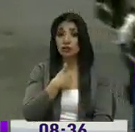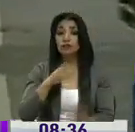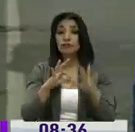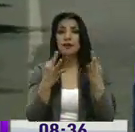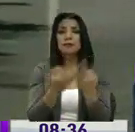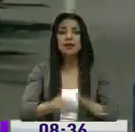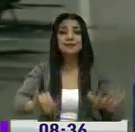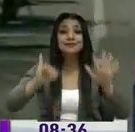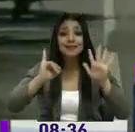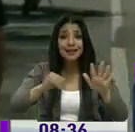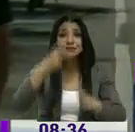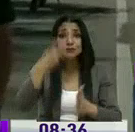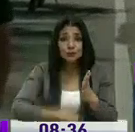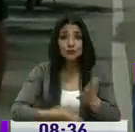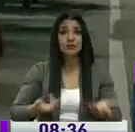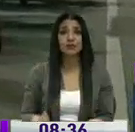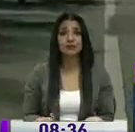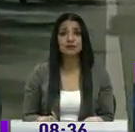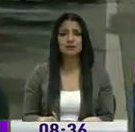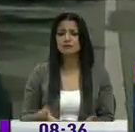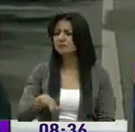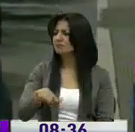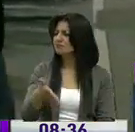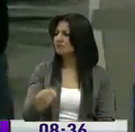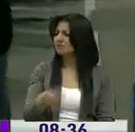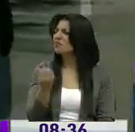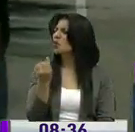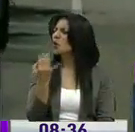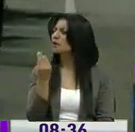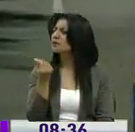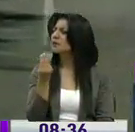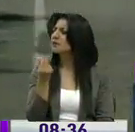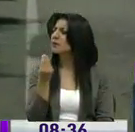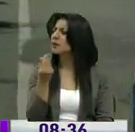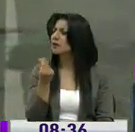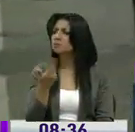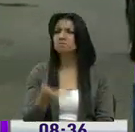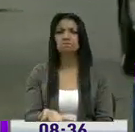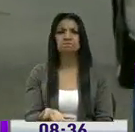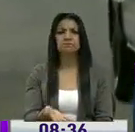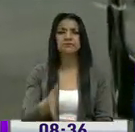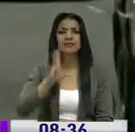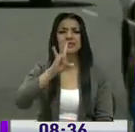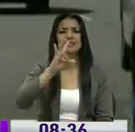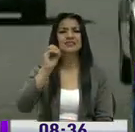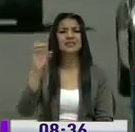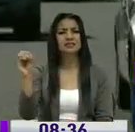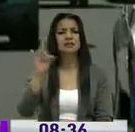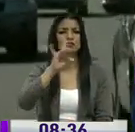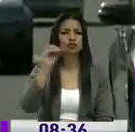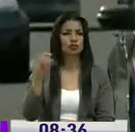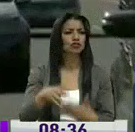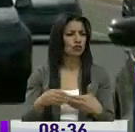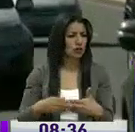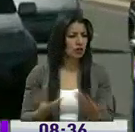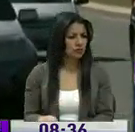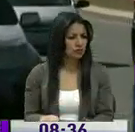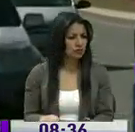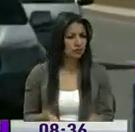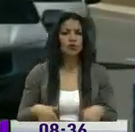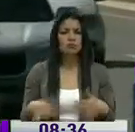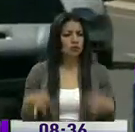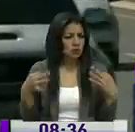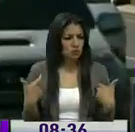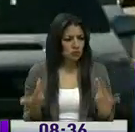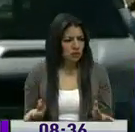tengo 6 multas. ¿Y eso más o menos en monto económico cuánto es? Son más o menos 700, 800 dólares. Ok,